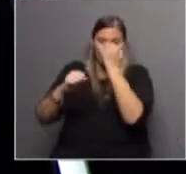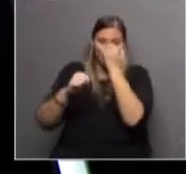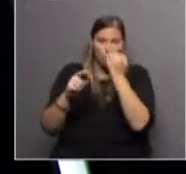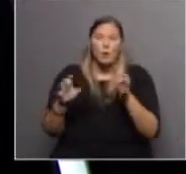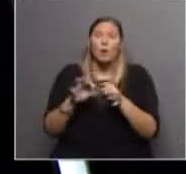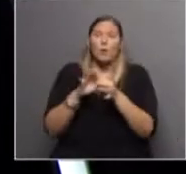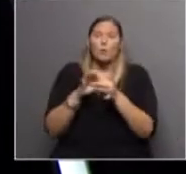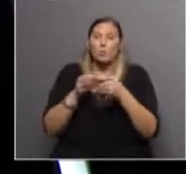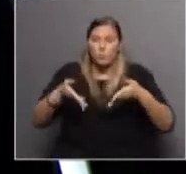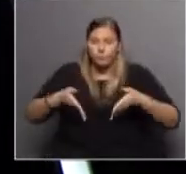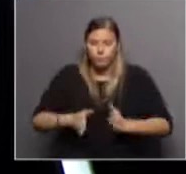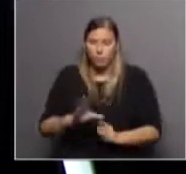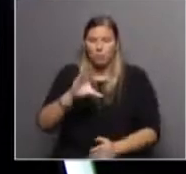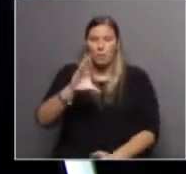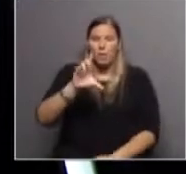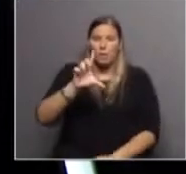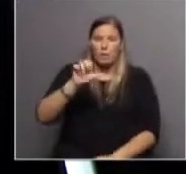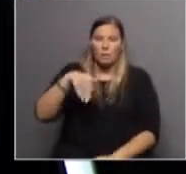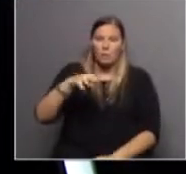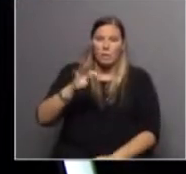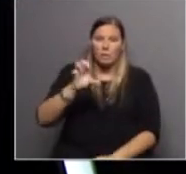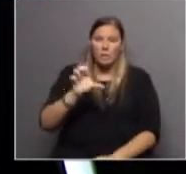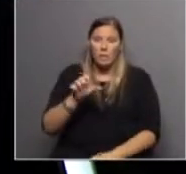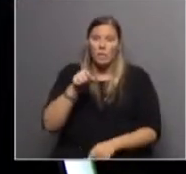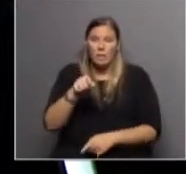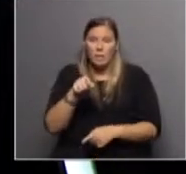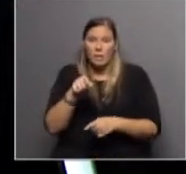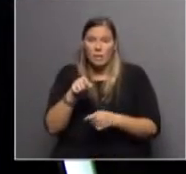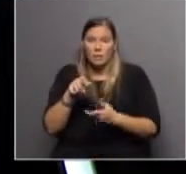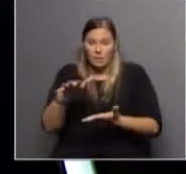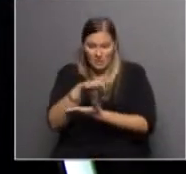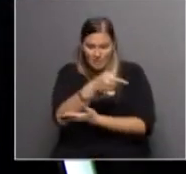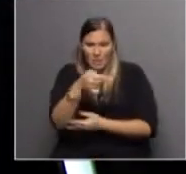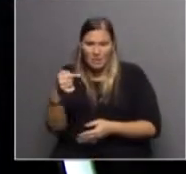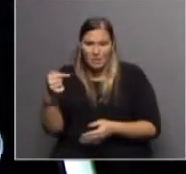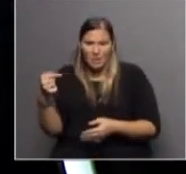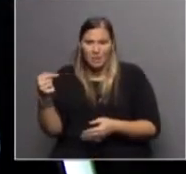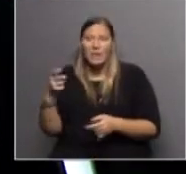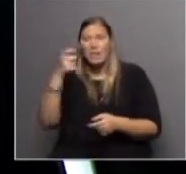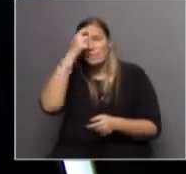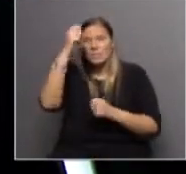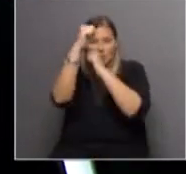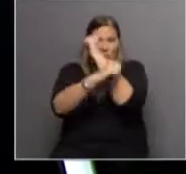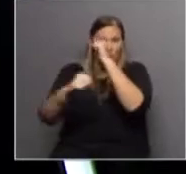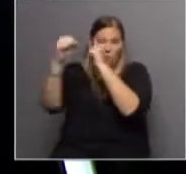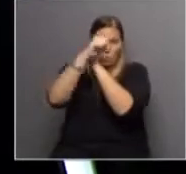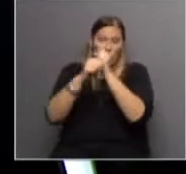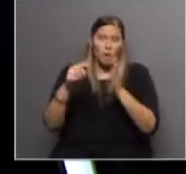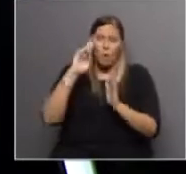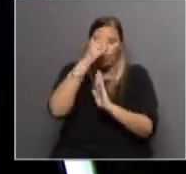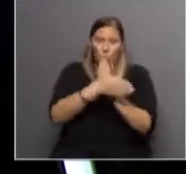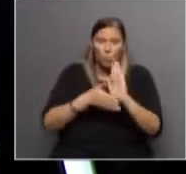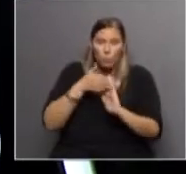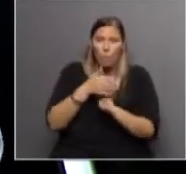vinculada con el nacimiento de Clemente Estable. Y en ese marco se transita esta Semana de la Ciencia y la Tecnología en todo el país. Vamos